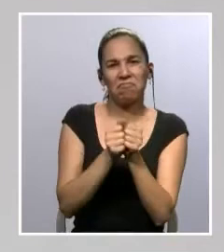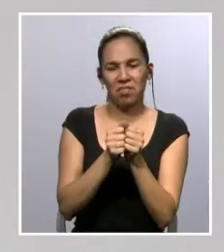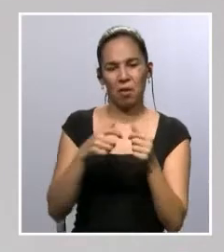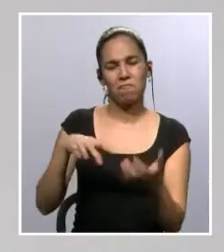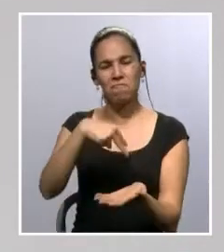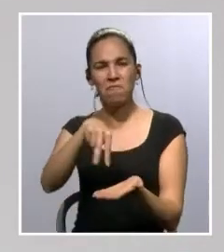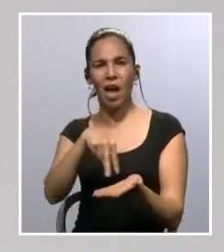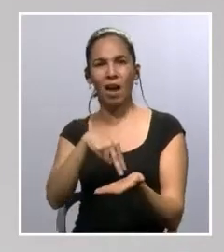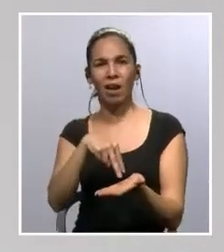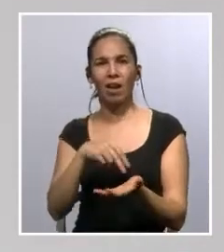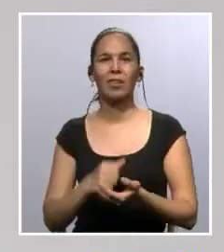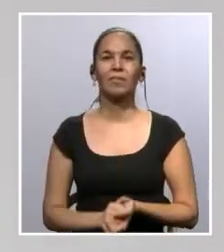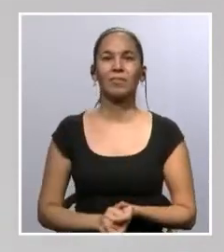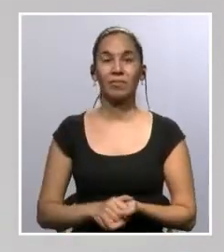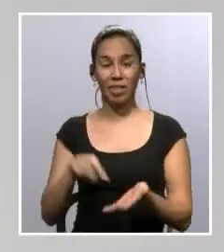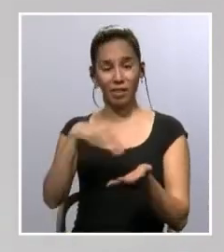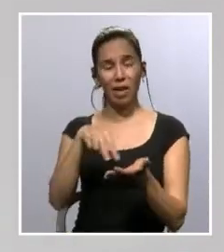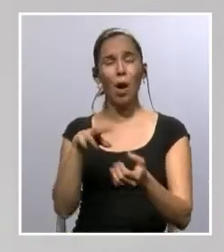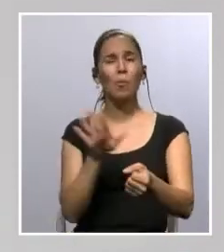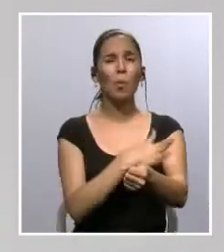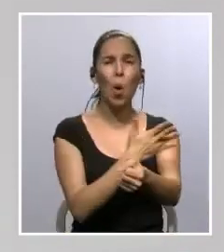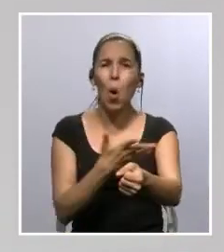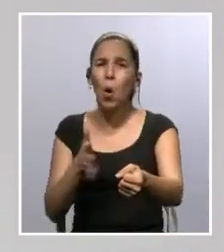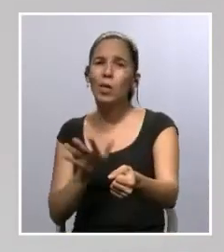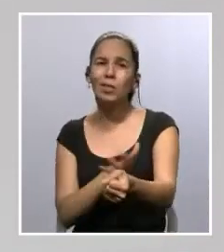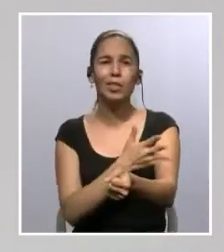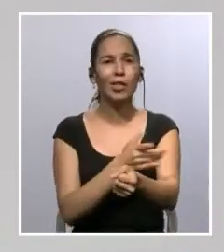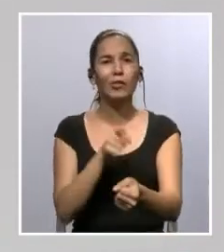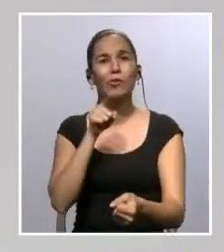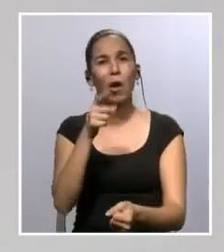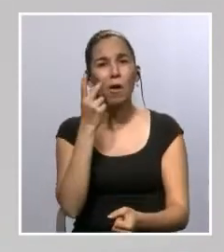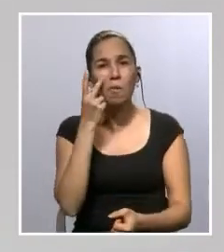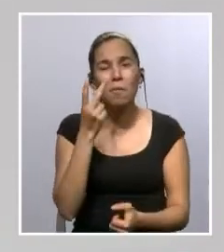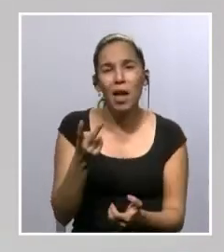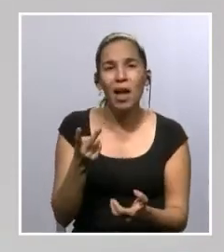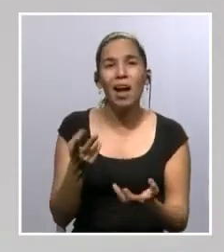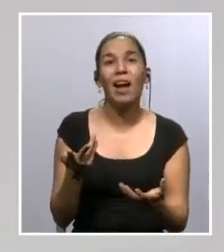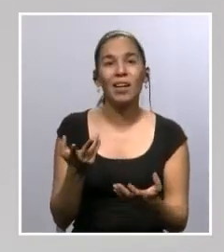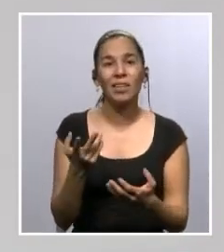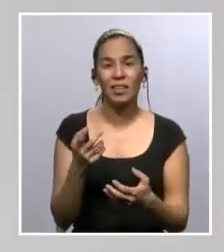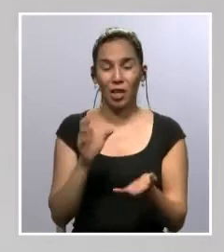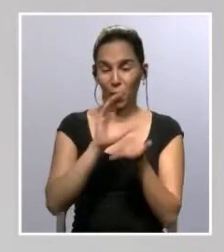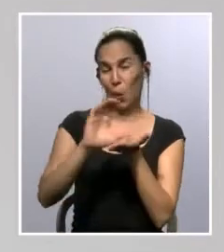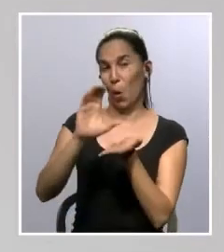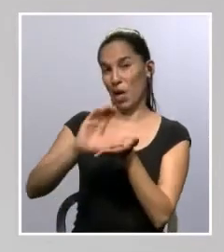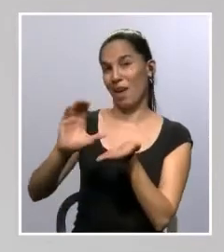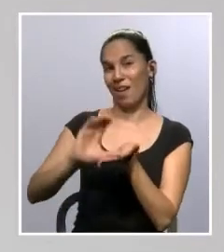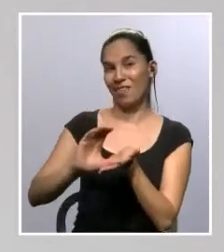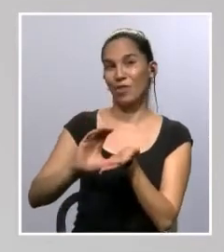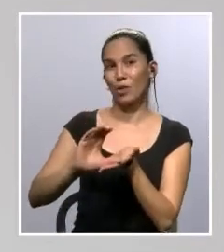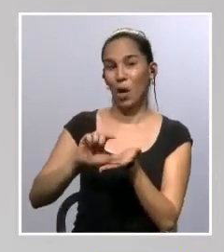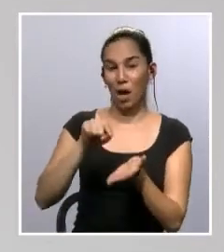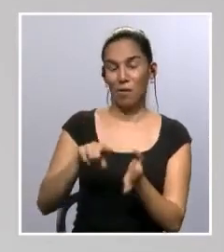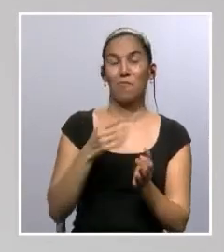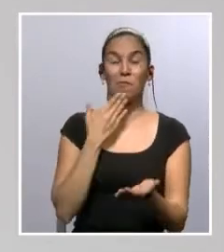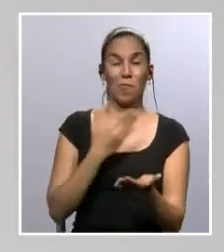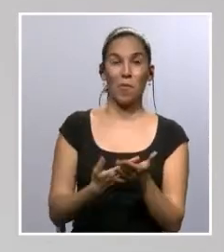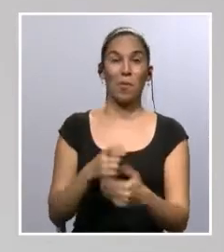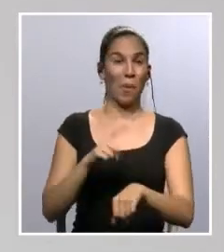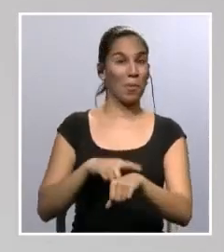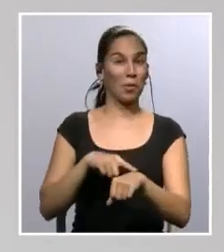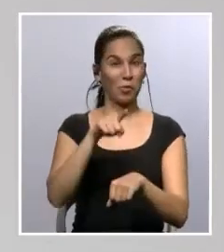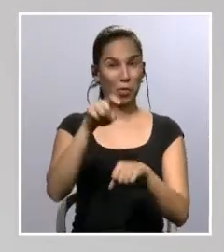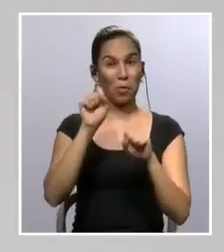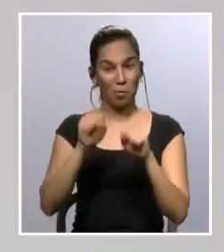La actividad con música es un contenido que vas a ver durante los años del cole, así es que este es un buen momento para